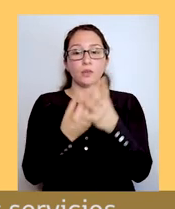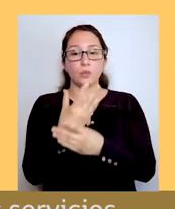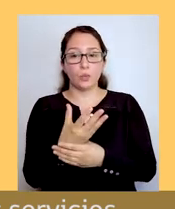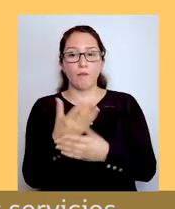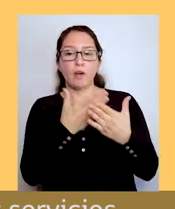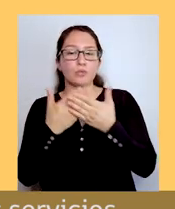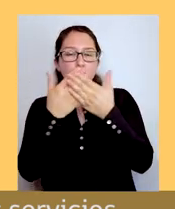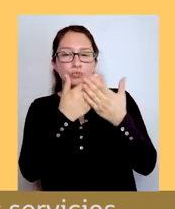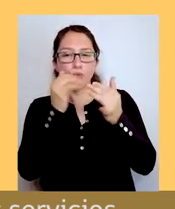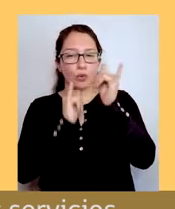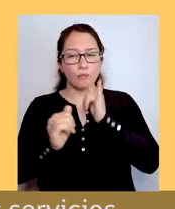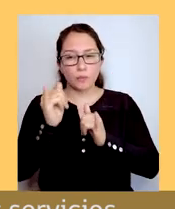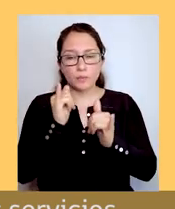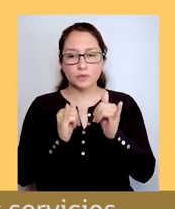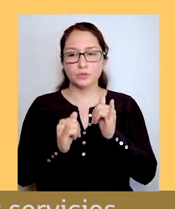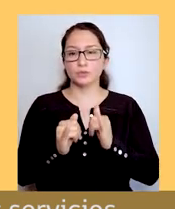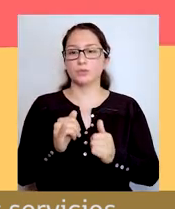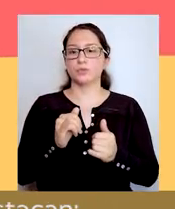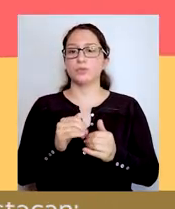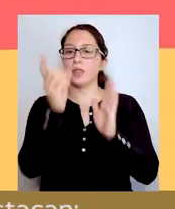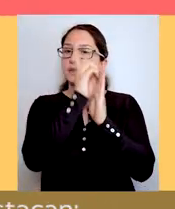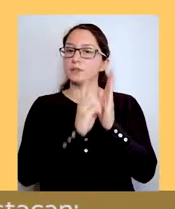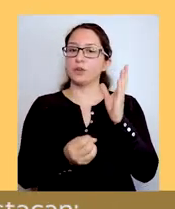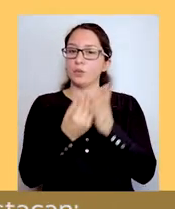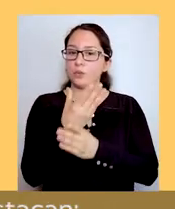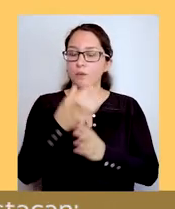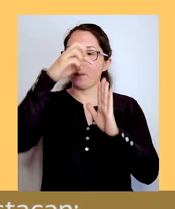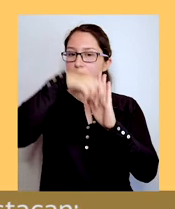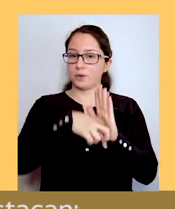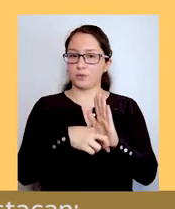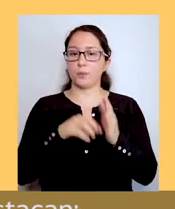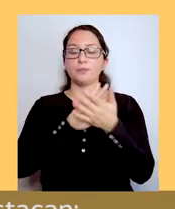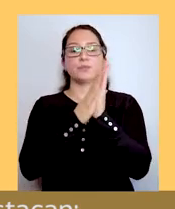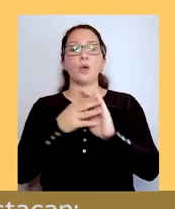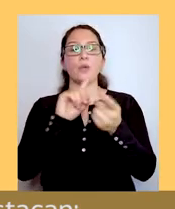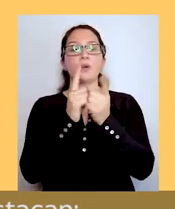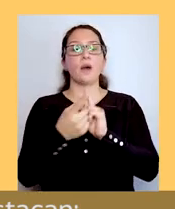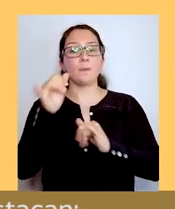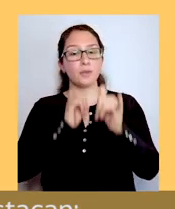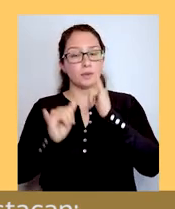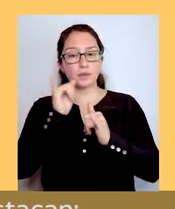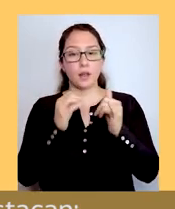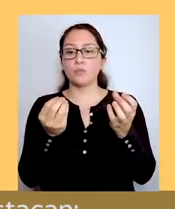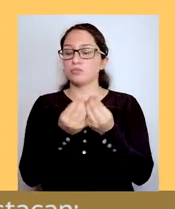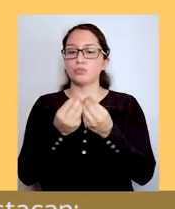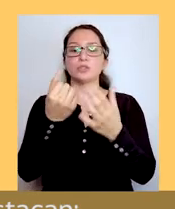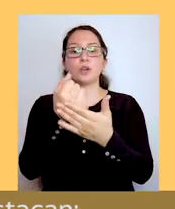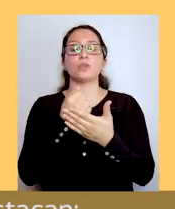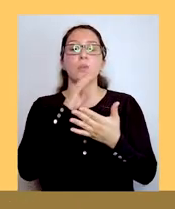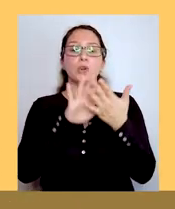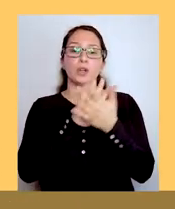datos y el diseño de nuevos servicios. Integrar estos cambios digitales trae muchas ventajas, entre las que